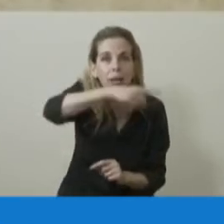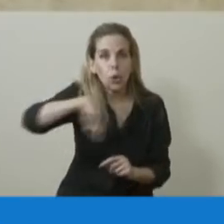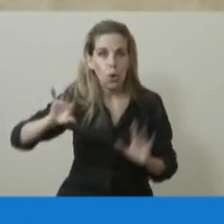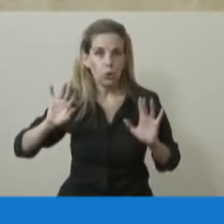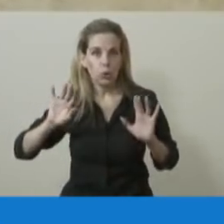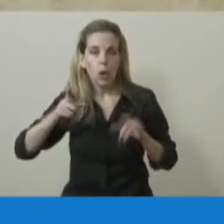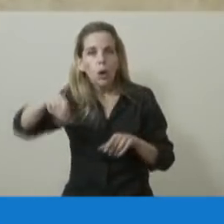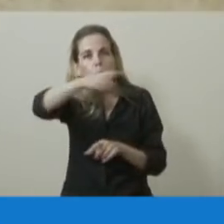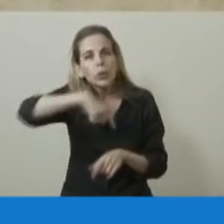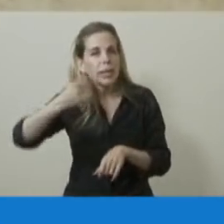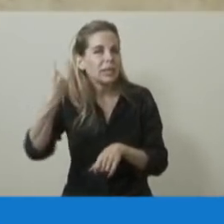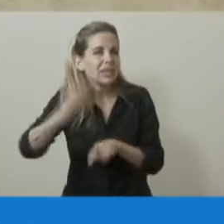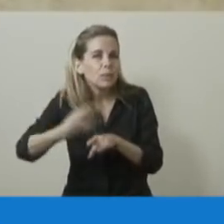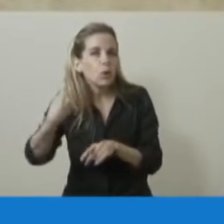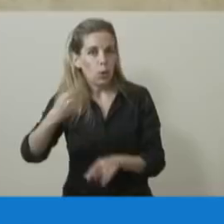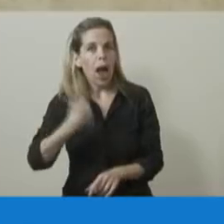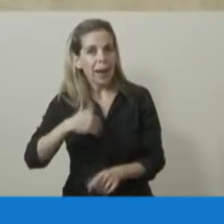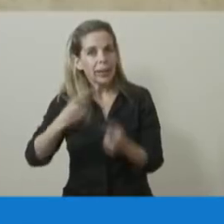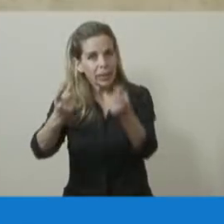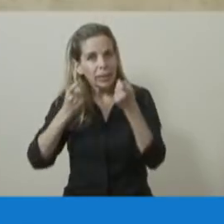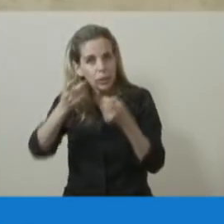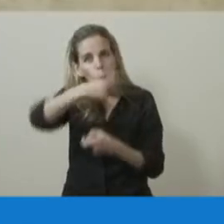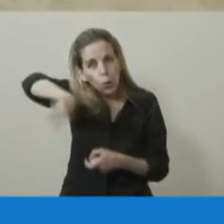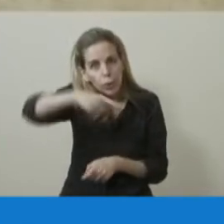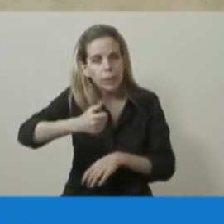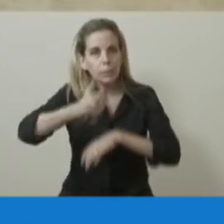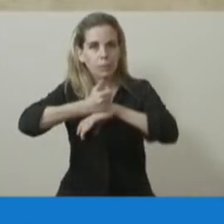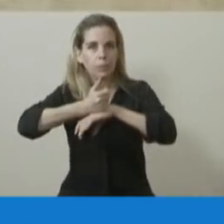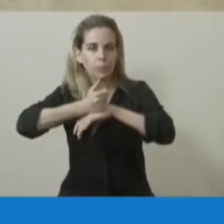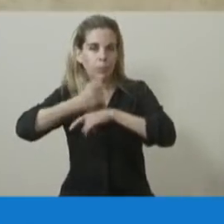ausentes cuando la Argentina los necesitó.